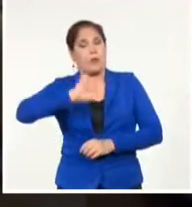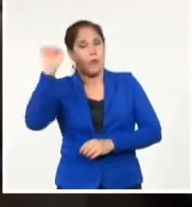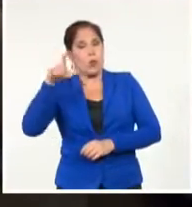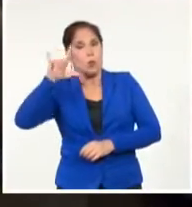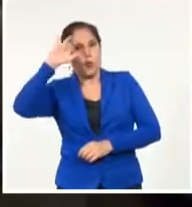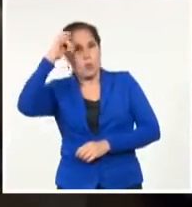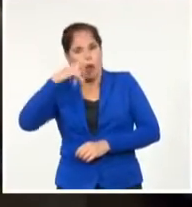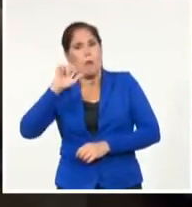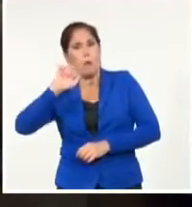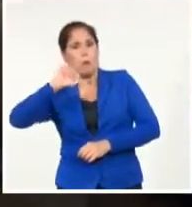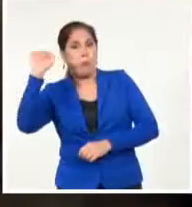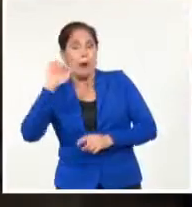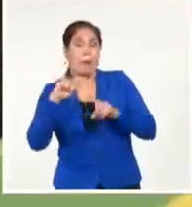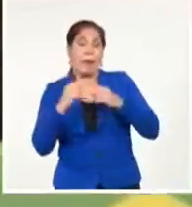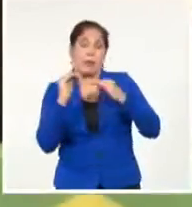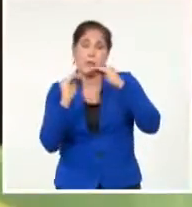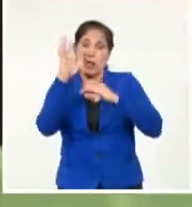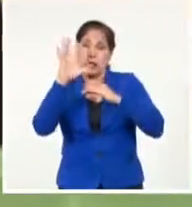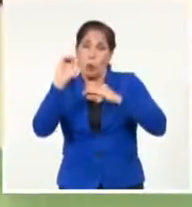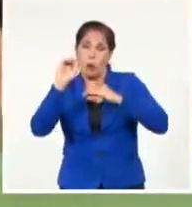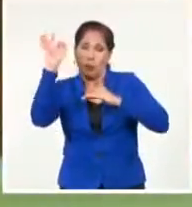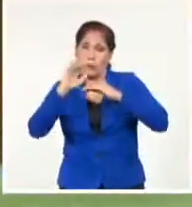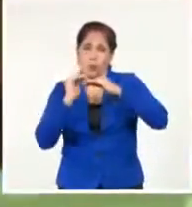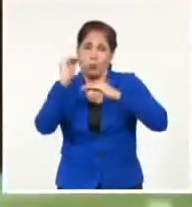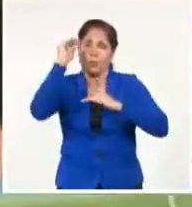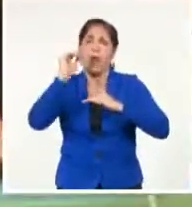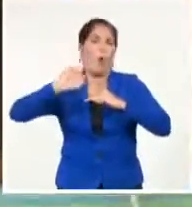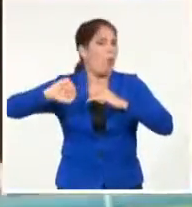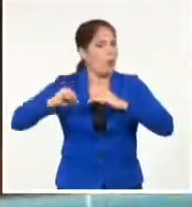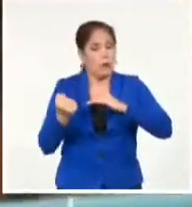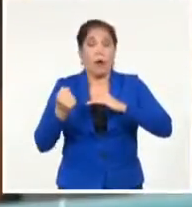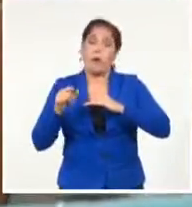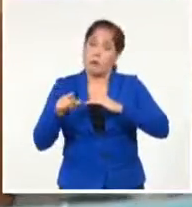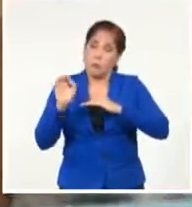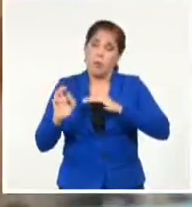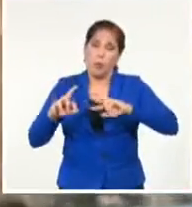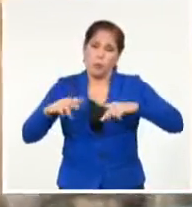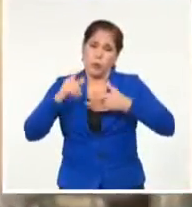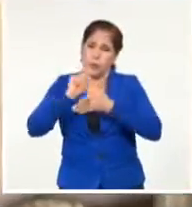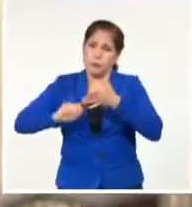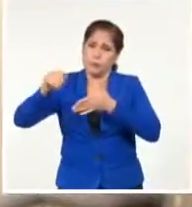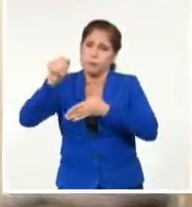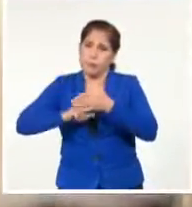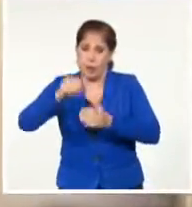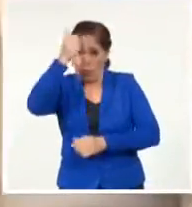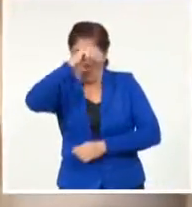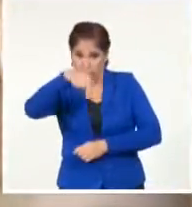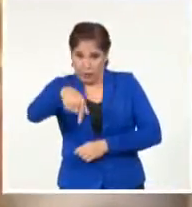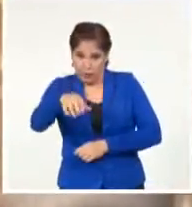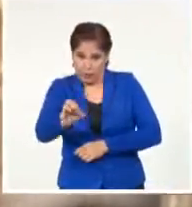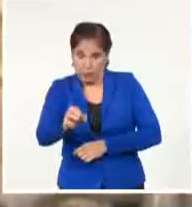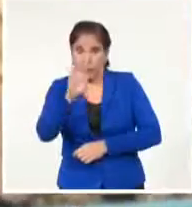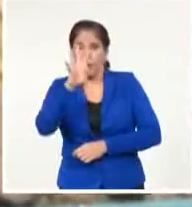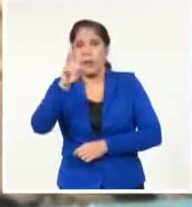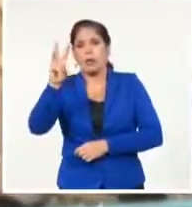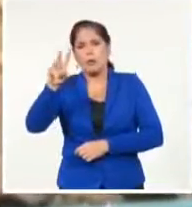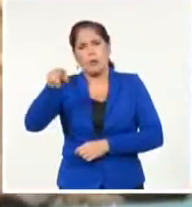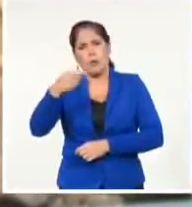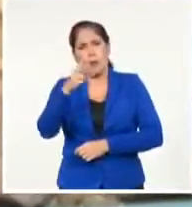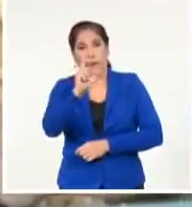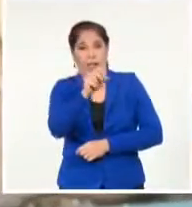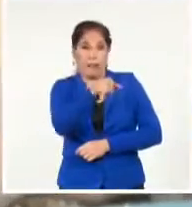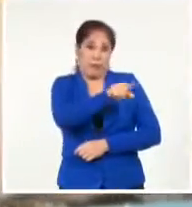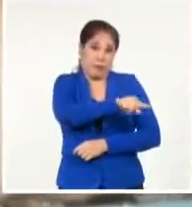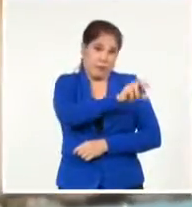48,43% de los votos frente al mandatario de tendencia ultraderechista Jair Bolsonaro, que alcanzó un 43,20%.